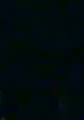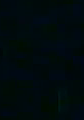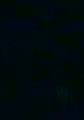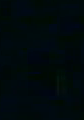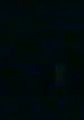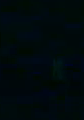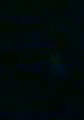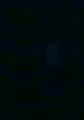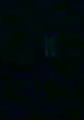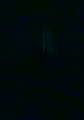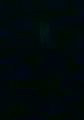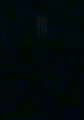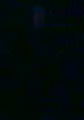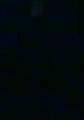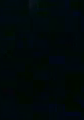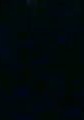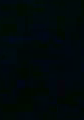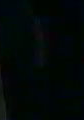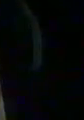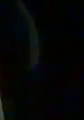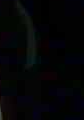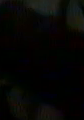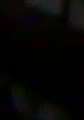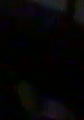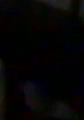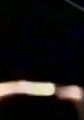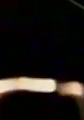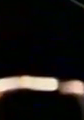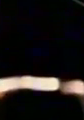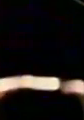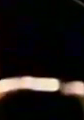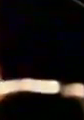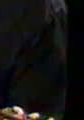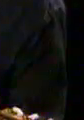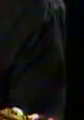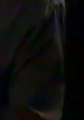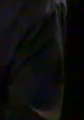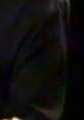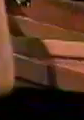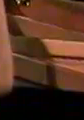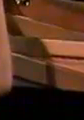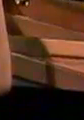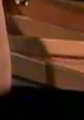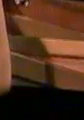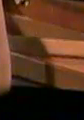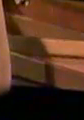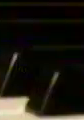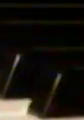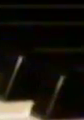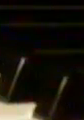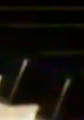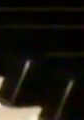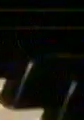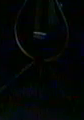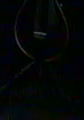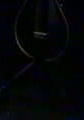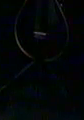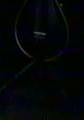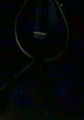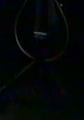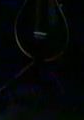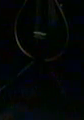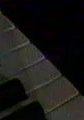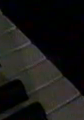Esta es mi canción, volumen 2. Todos los martes 21 horas y su reprise, sábado 20